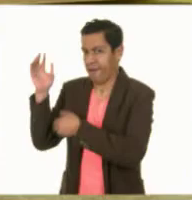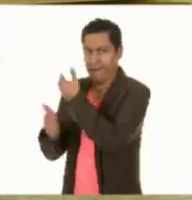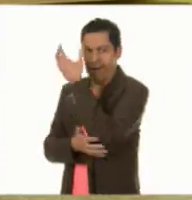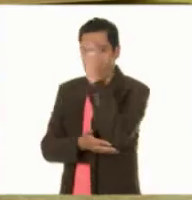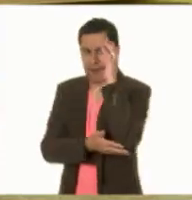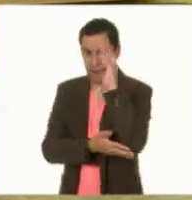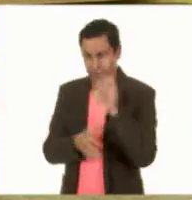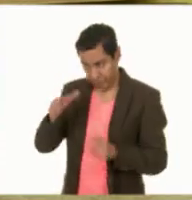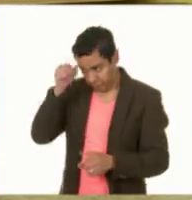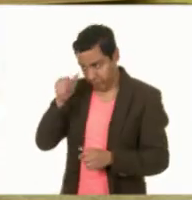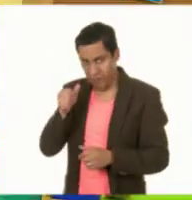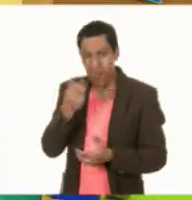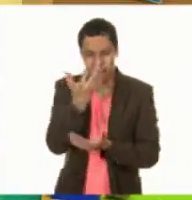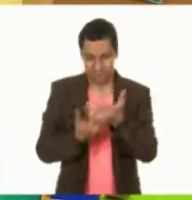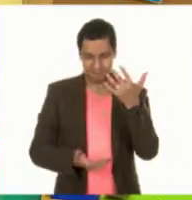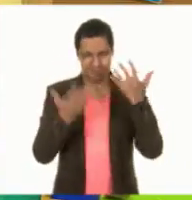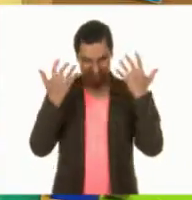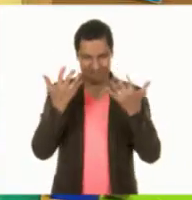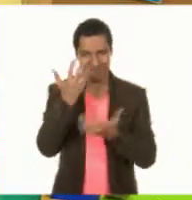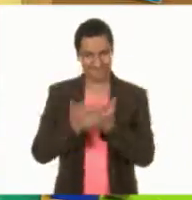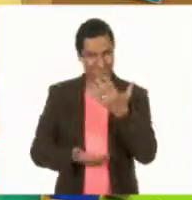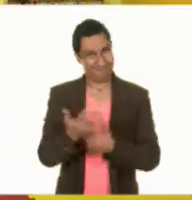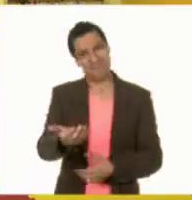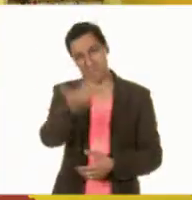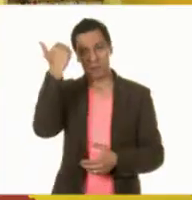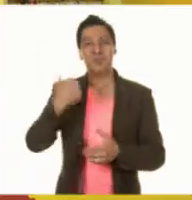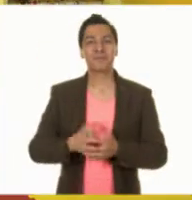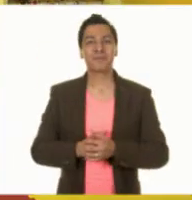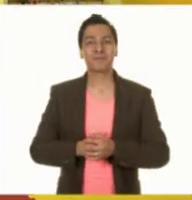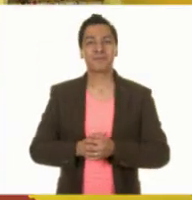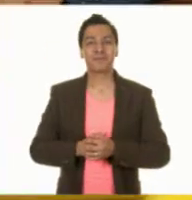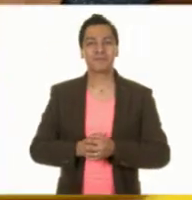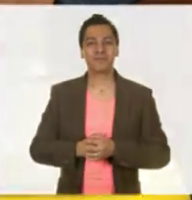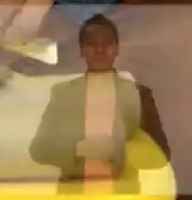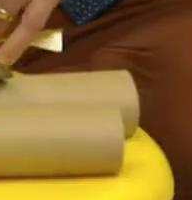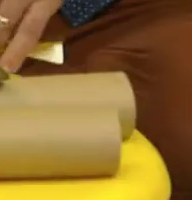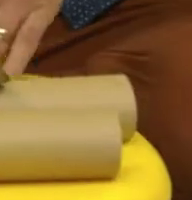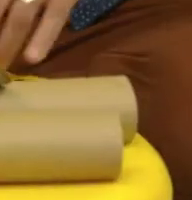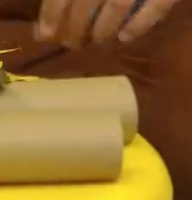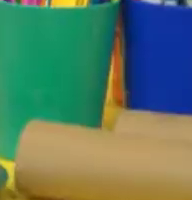Adriana. Pues manos a la obra. ¡Manos a la obra!